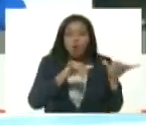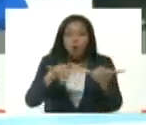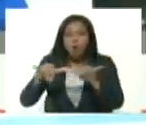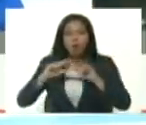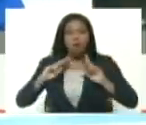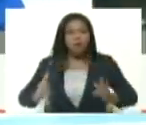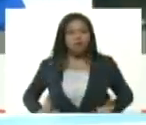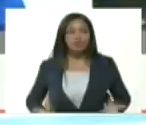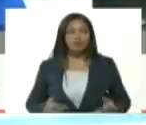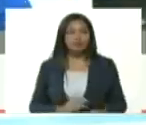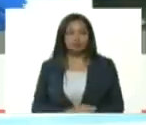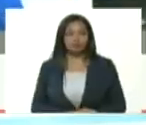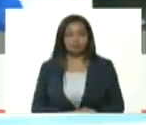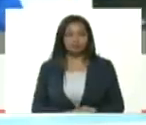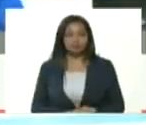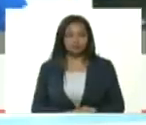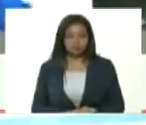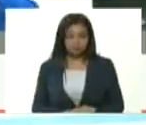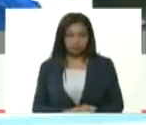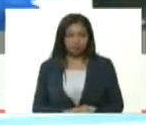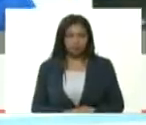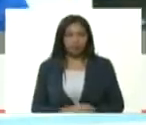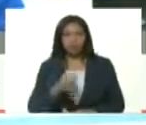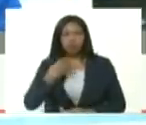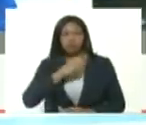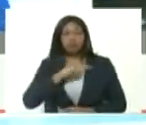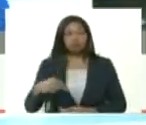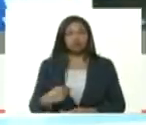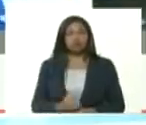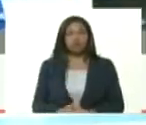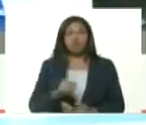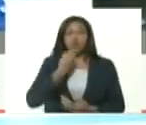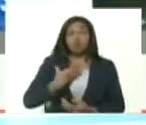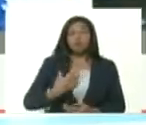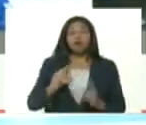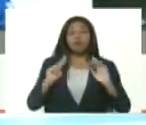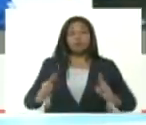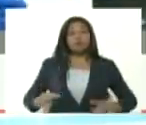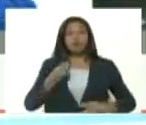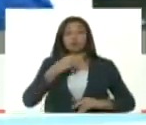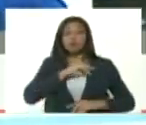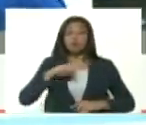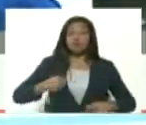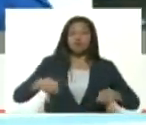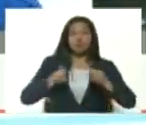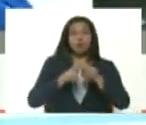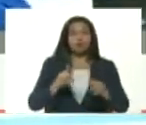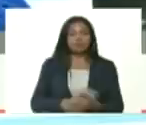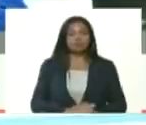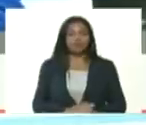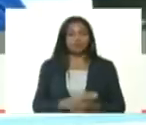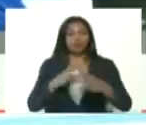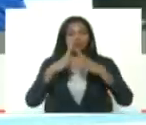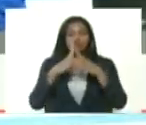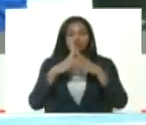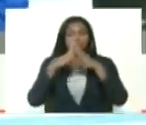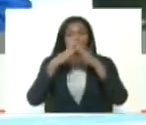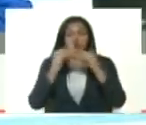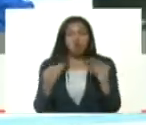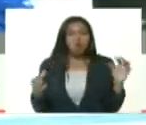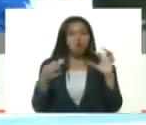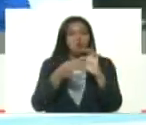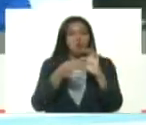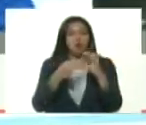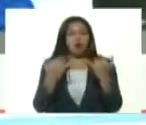humanidad, es bueno para nosotros. Lo que es bueno para la humanidad es bueno para nosotros. Todo está interconectado en este